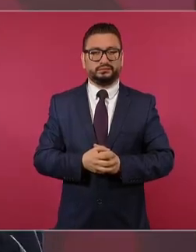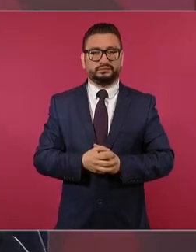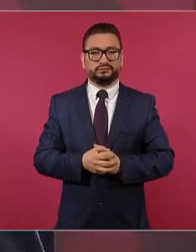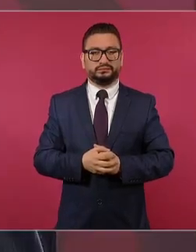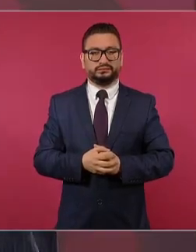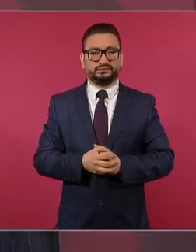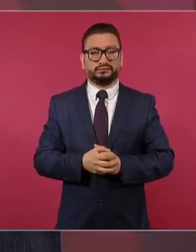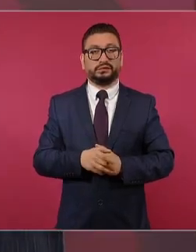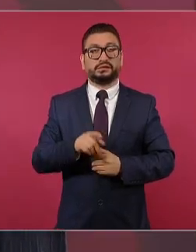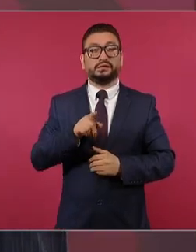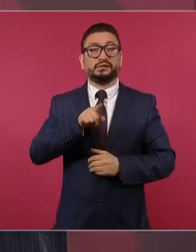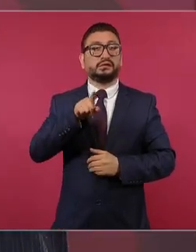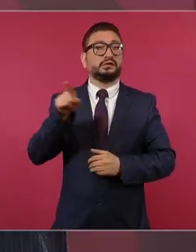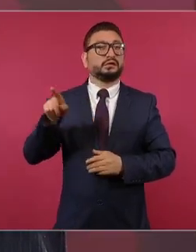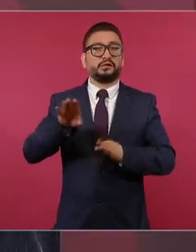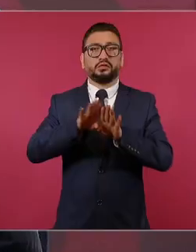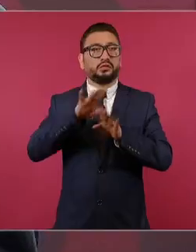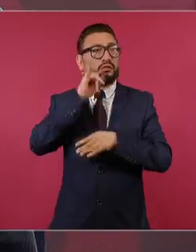obnubilados,